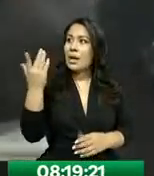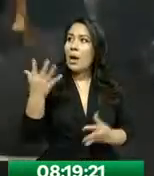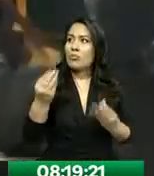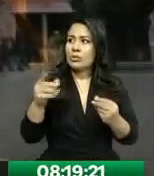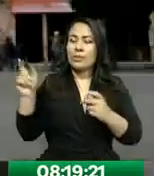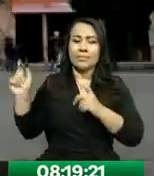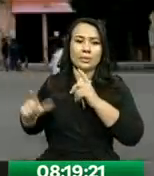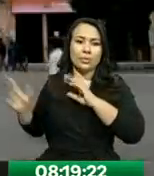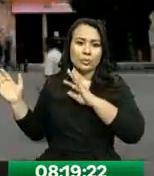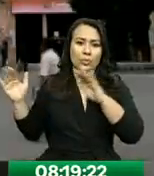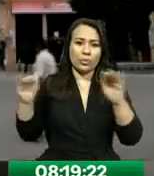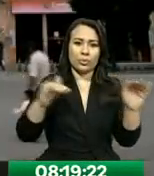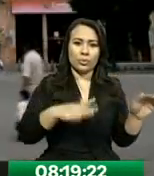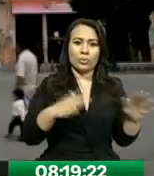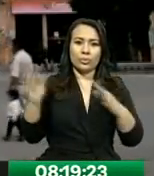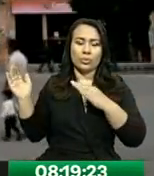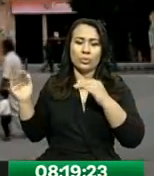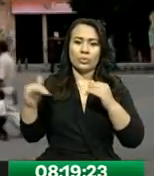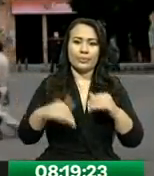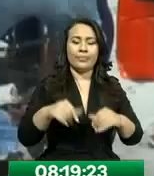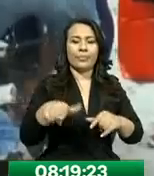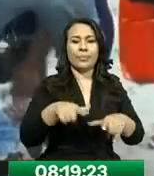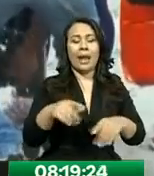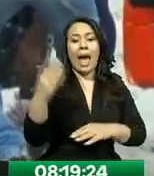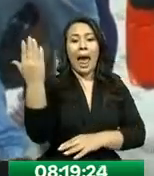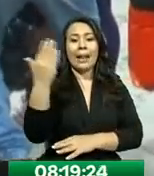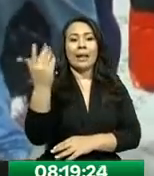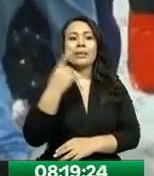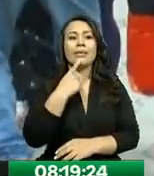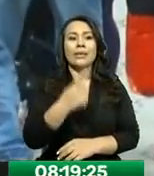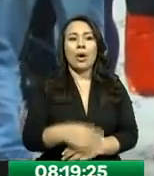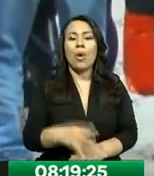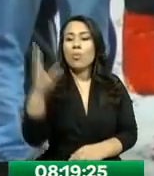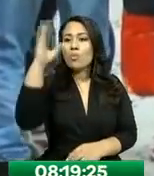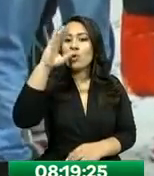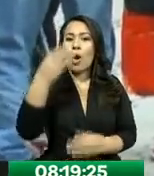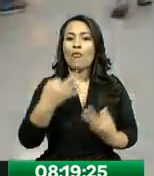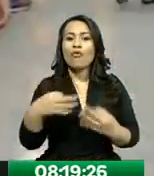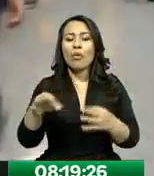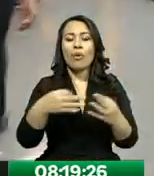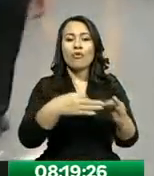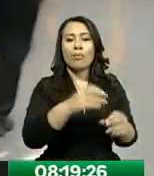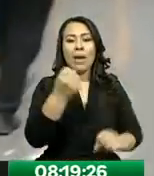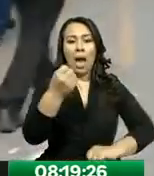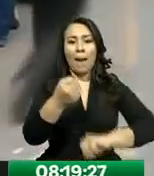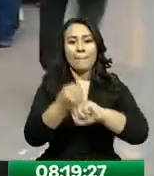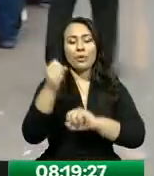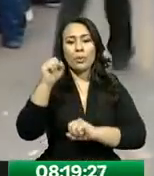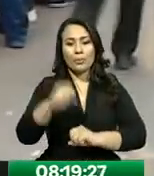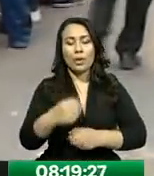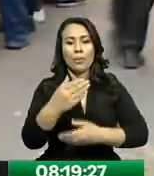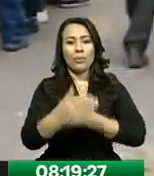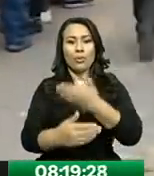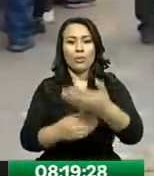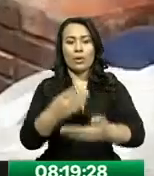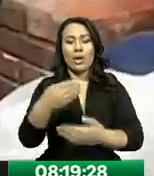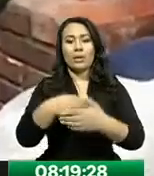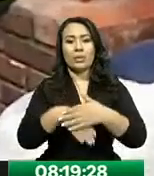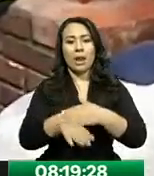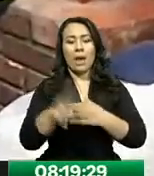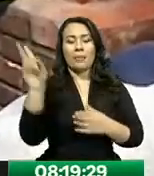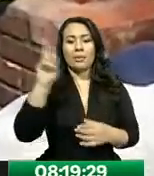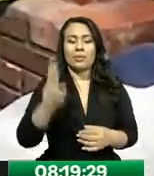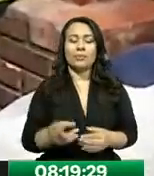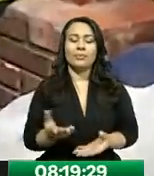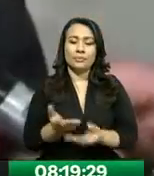de extranjeros hasta esta ciudad fronteriza. El alcalde manifestó que buscarán los mecanismos de apoyo para tratar de que avancen a Venezuela o puedan ingresar